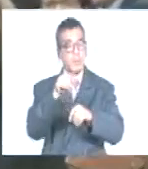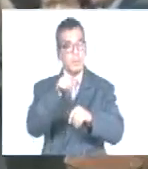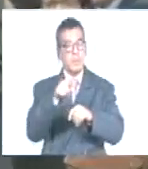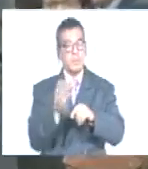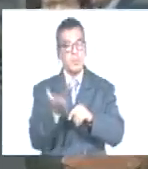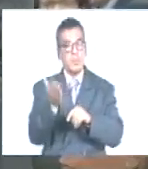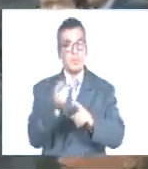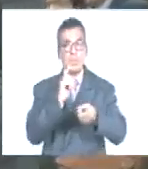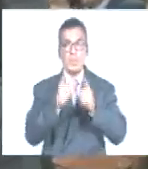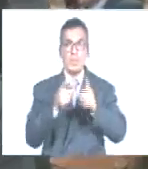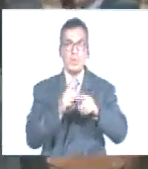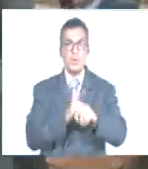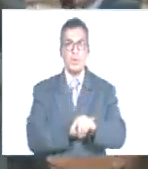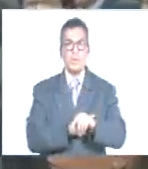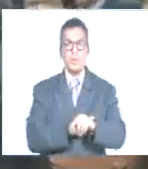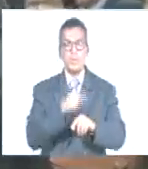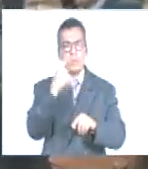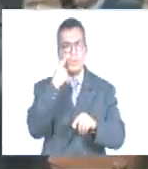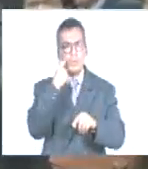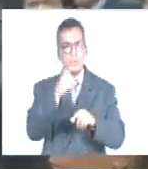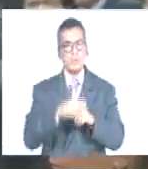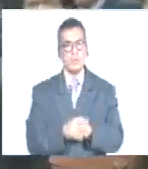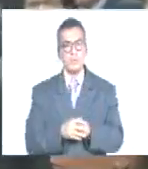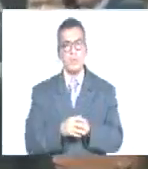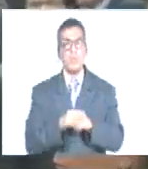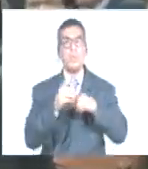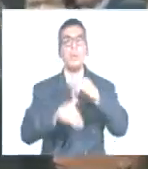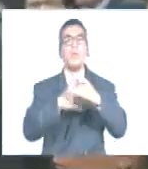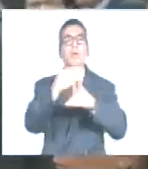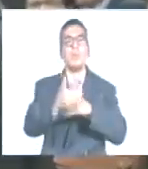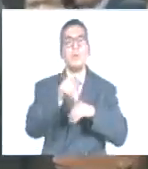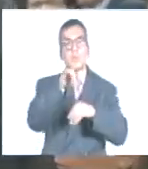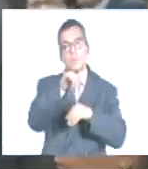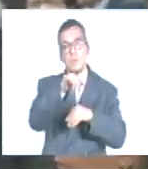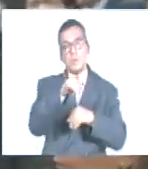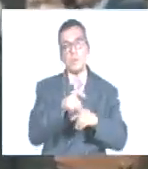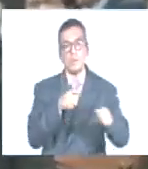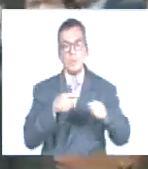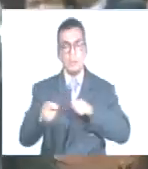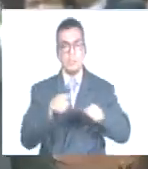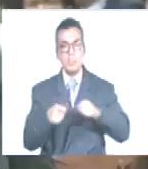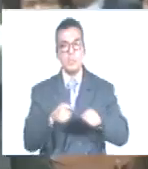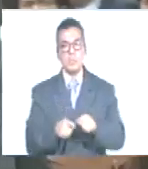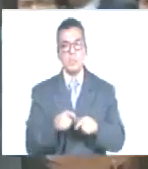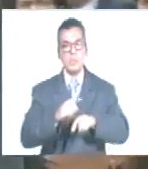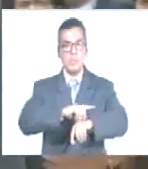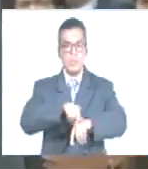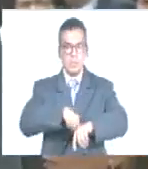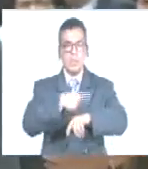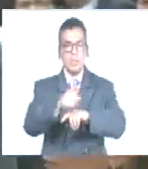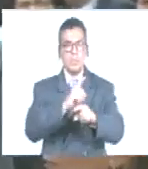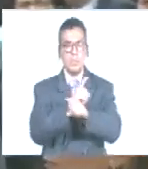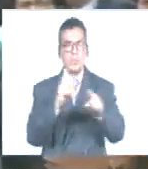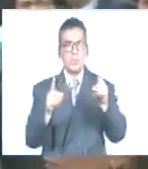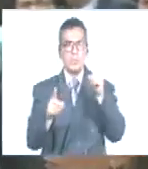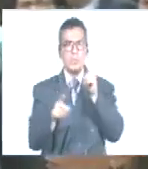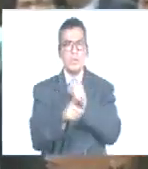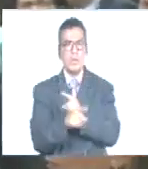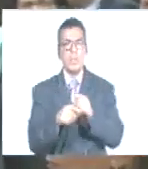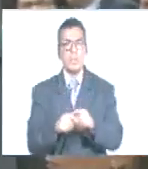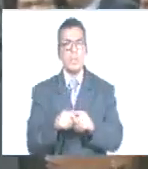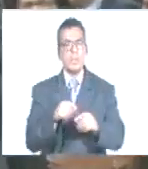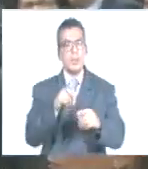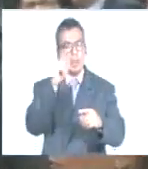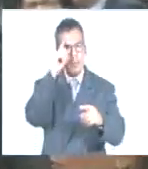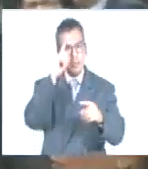destacar algunos hechos para que se vea, más allá de los mismos, las acciones que luego se han transformado en hechos